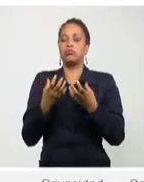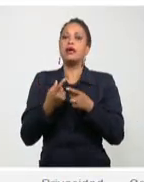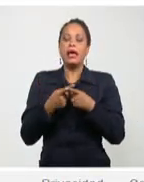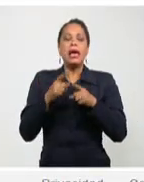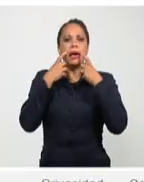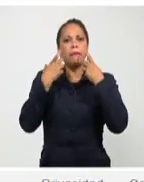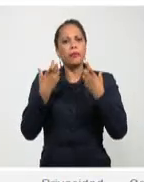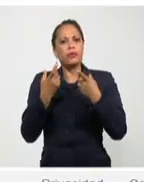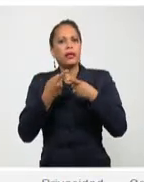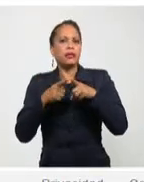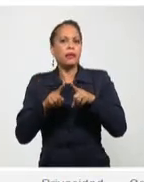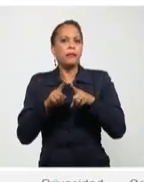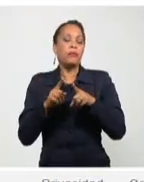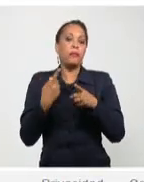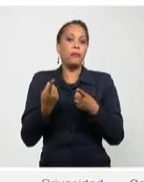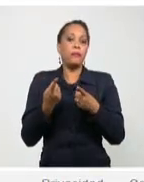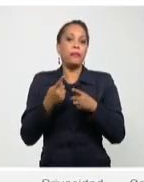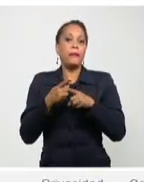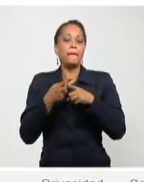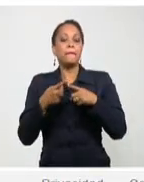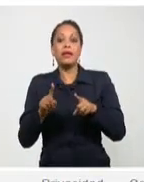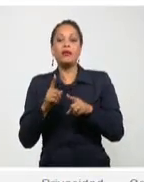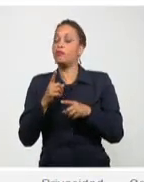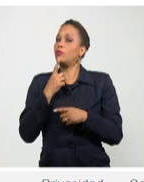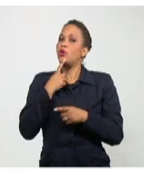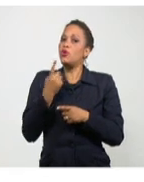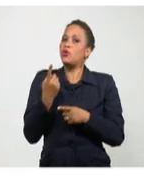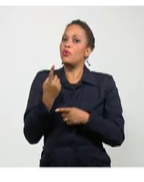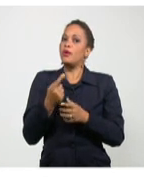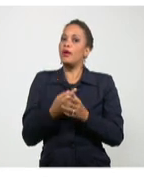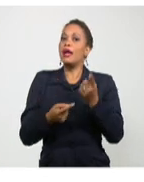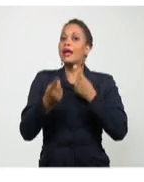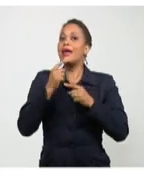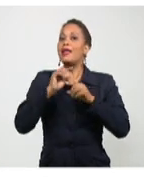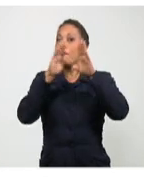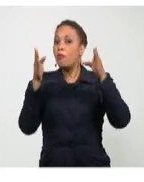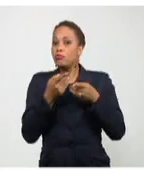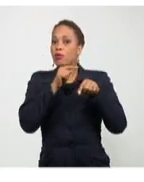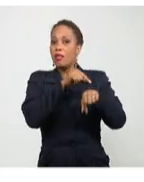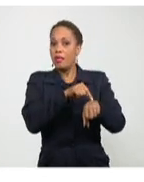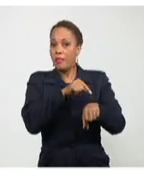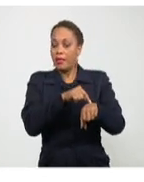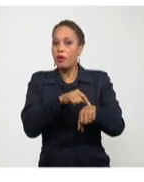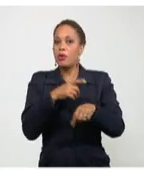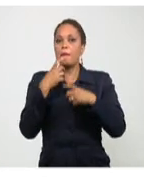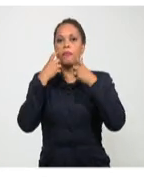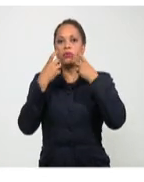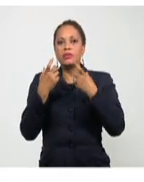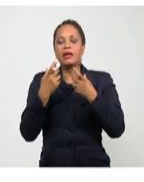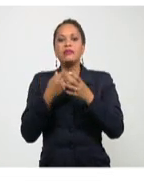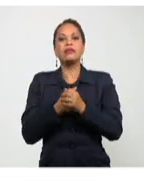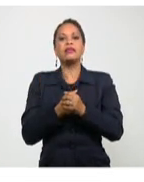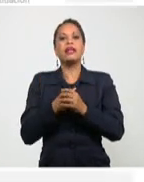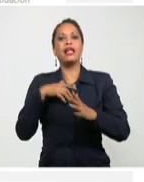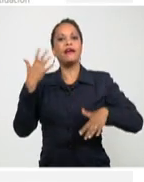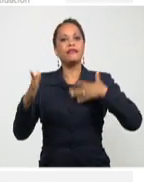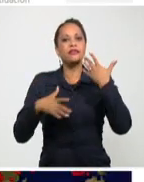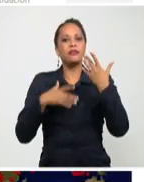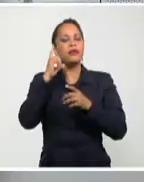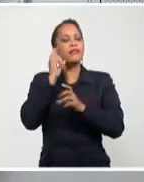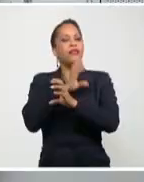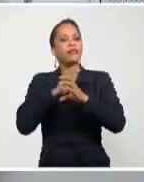el, digamos, el volumen de la actividad científica. Pero en el mundo actual, tan importante como el volumen de la actividad científica